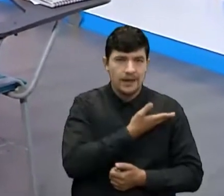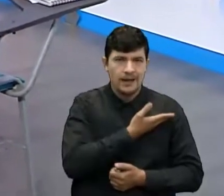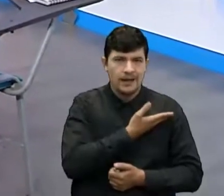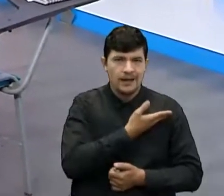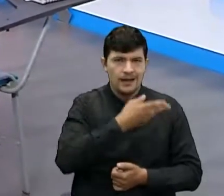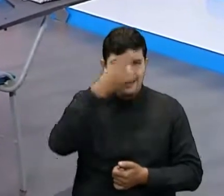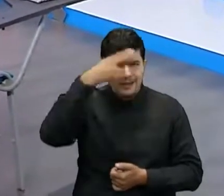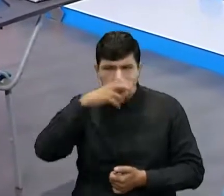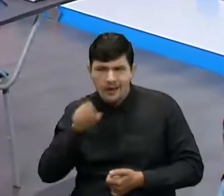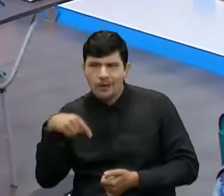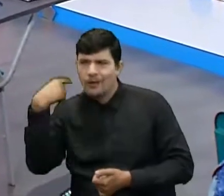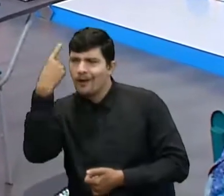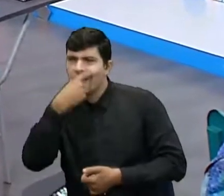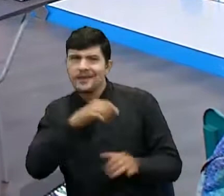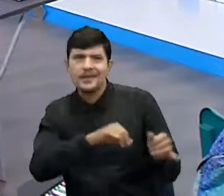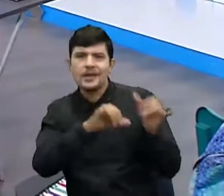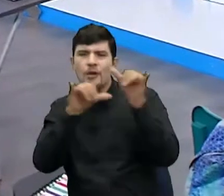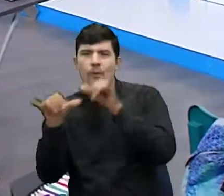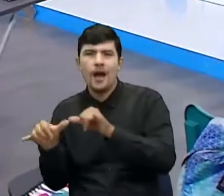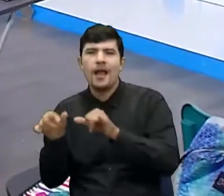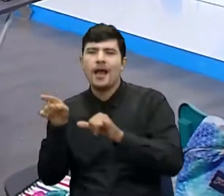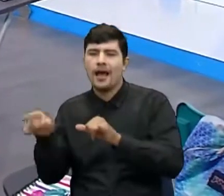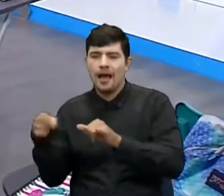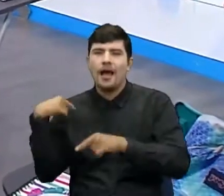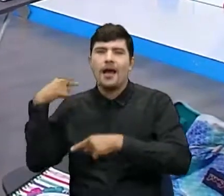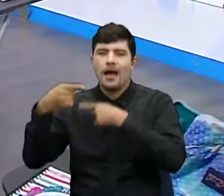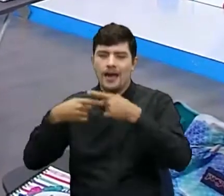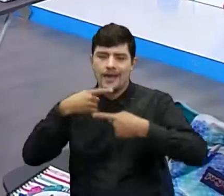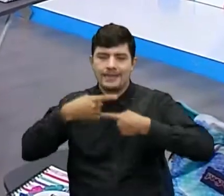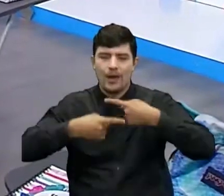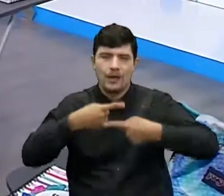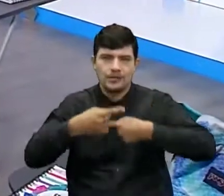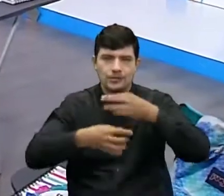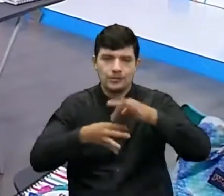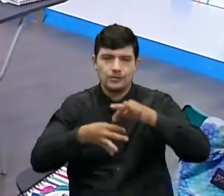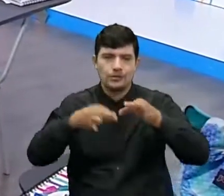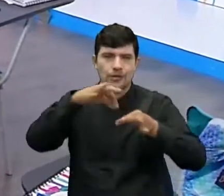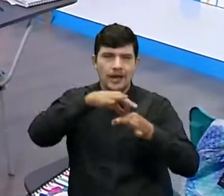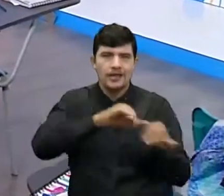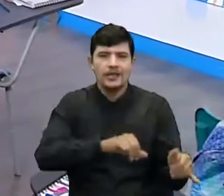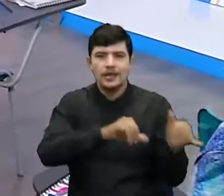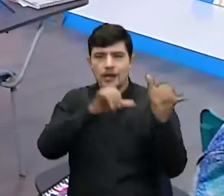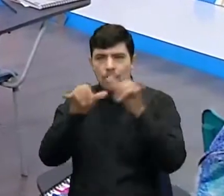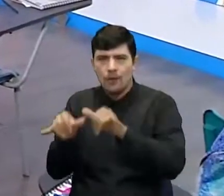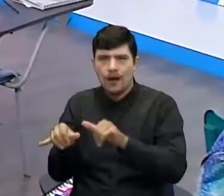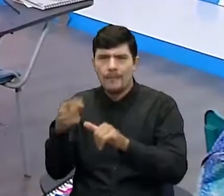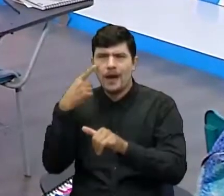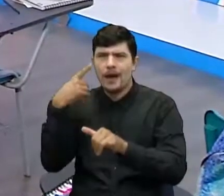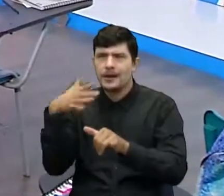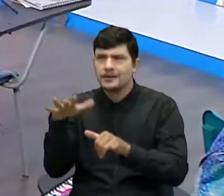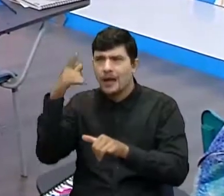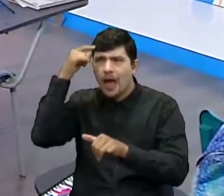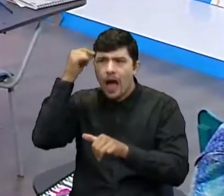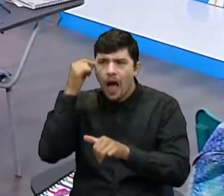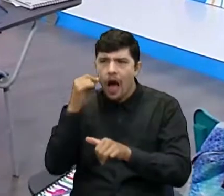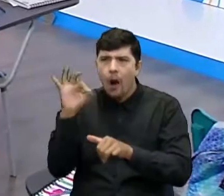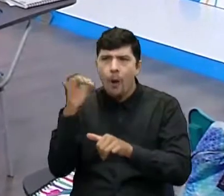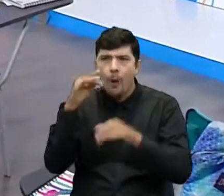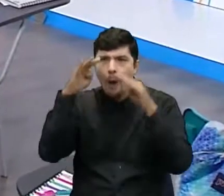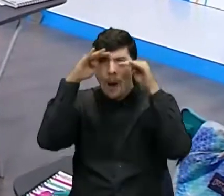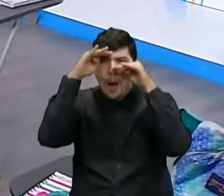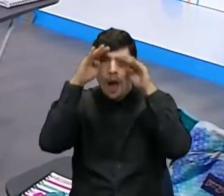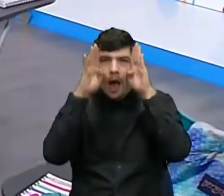Usted sí no Usted es el hijo lechero Porque no es cierto Se parece en el cabello Se parece en los ojos